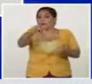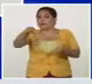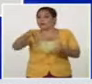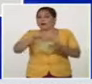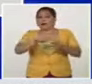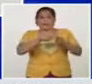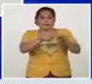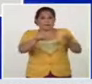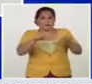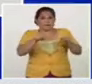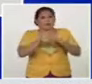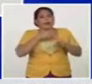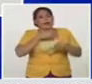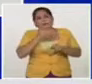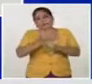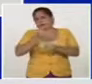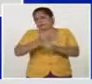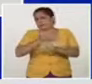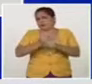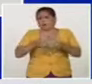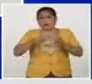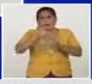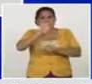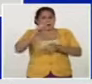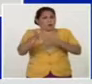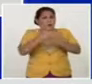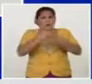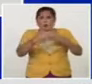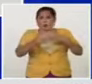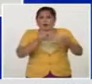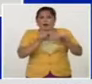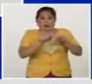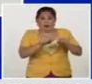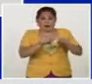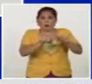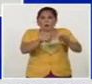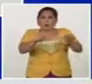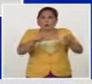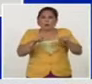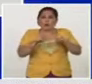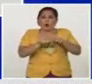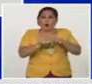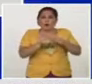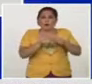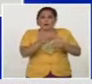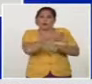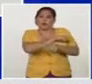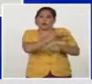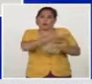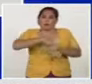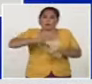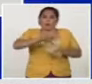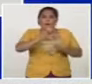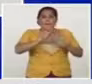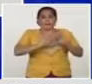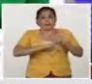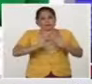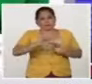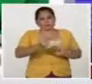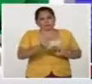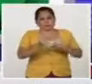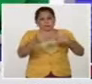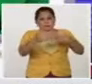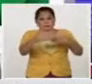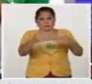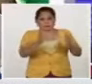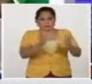un centro de trabajo, sea una institución, sea una zona, un consejo popular, pues las medidas de restricción